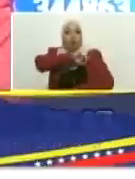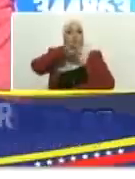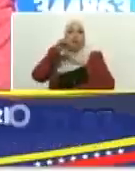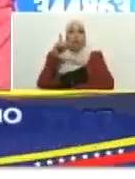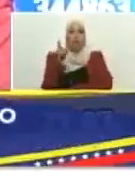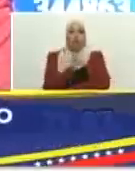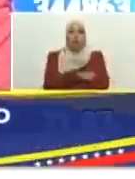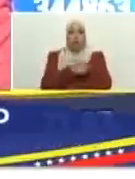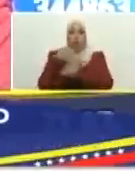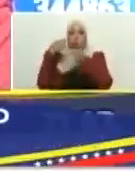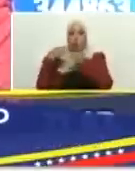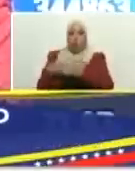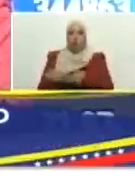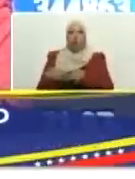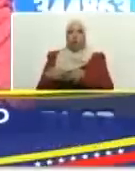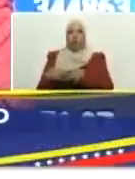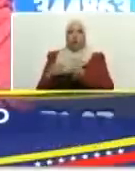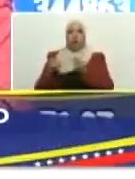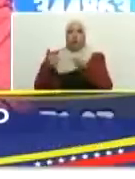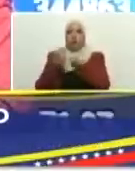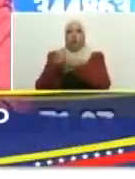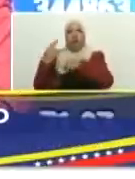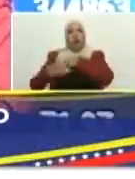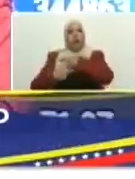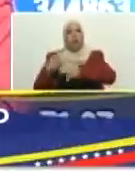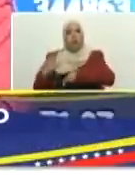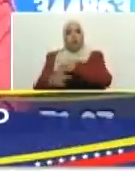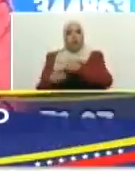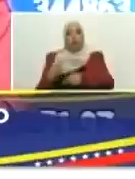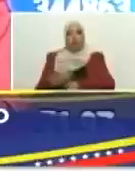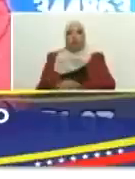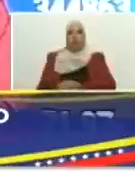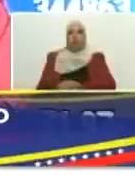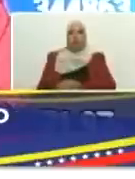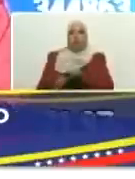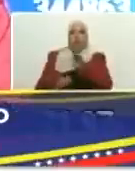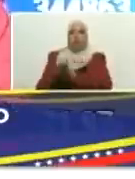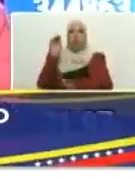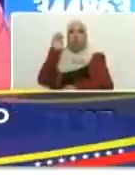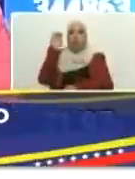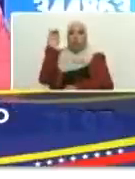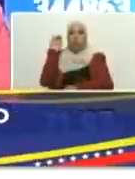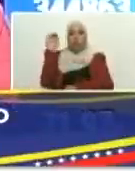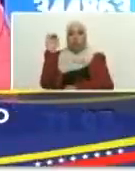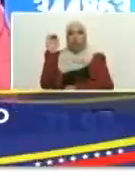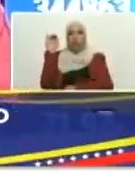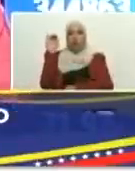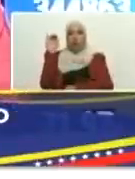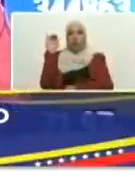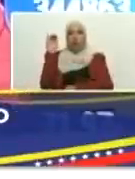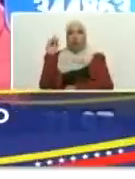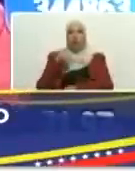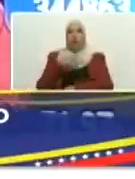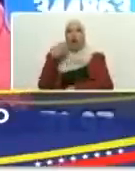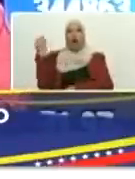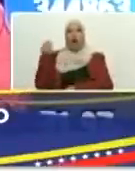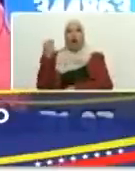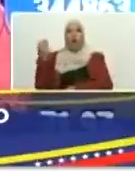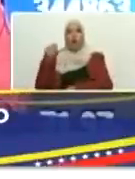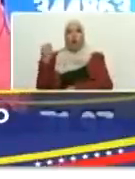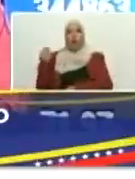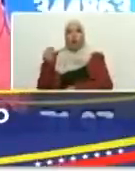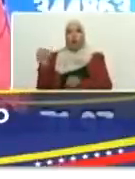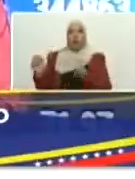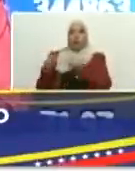bien consolidadas las bases de una revolución para varias décadas. Para que la juventud más tierna,